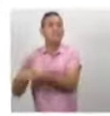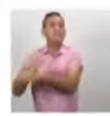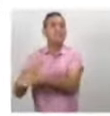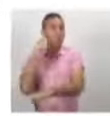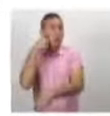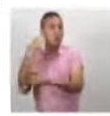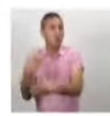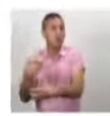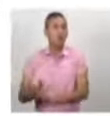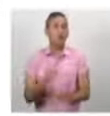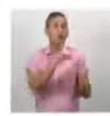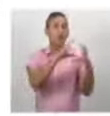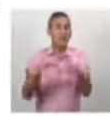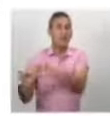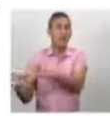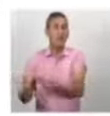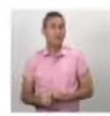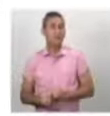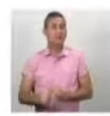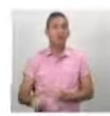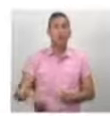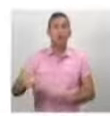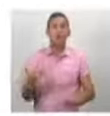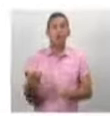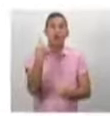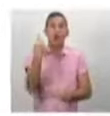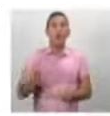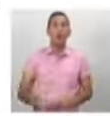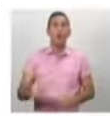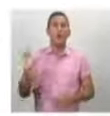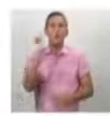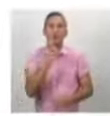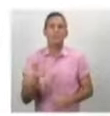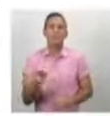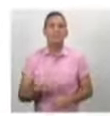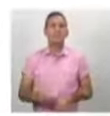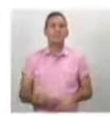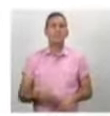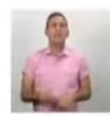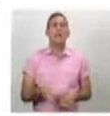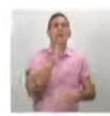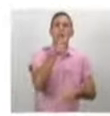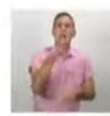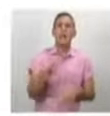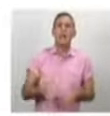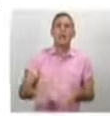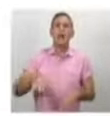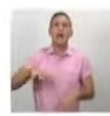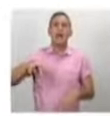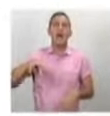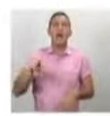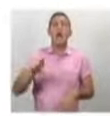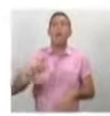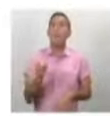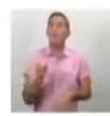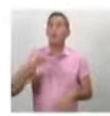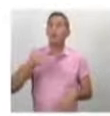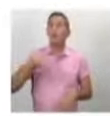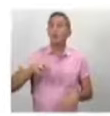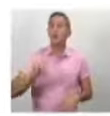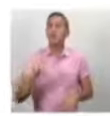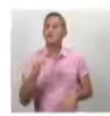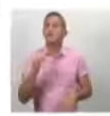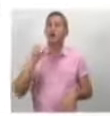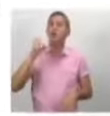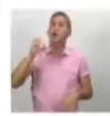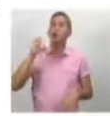que los organismos unicelulares, las procariotas solo las encontramos en organismos unicelulares. O sea,